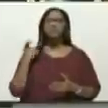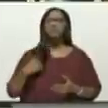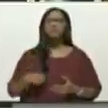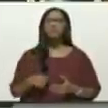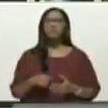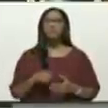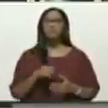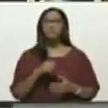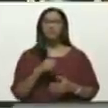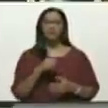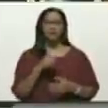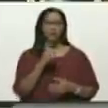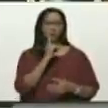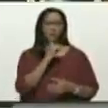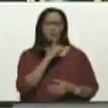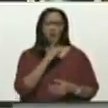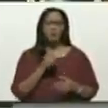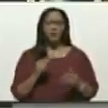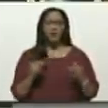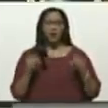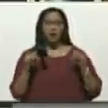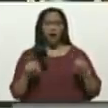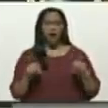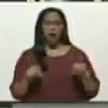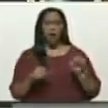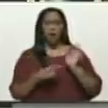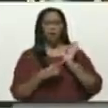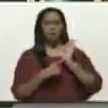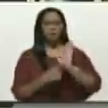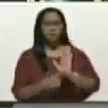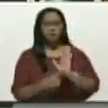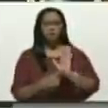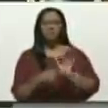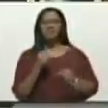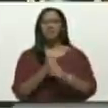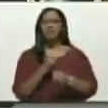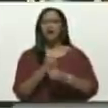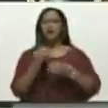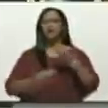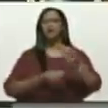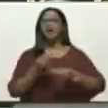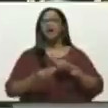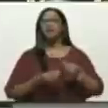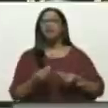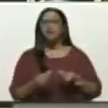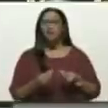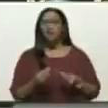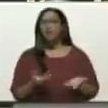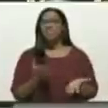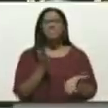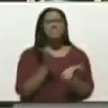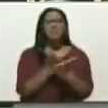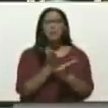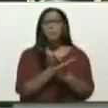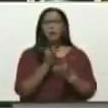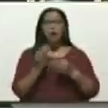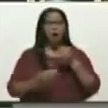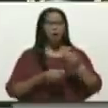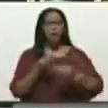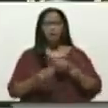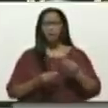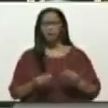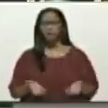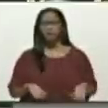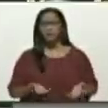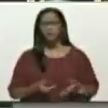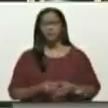Entonces ahora ponen al descubierto el rol que juegan, el papel que juegan. Y que han jugado siempre, pero que